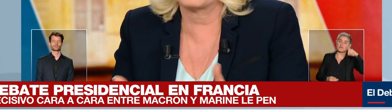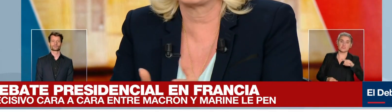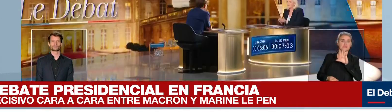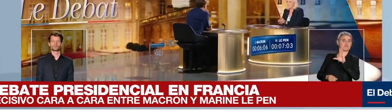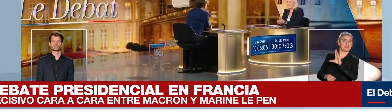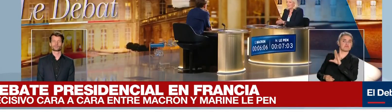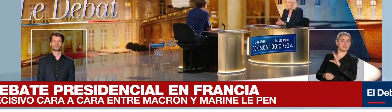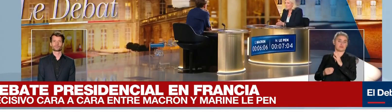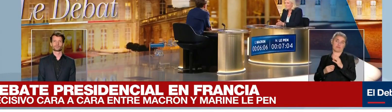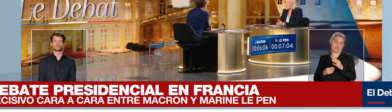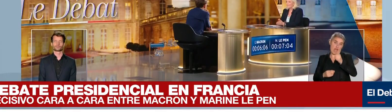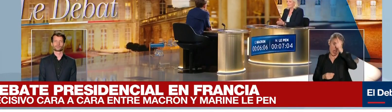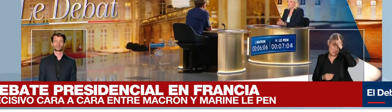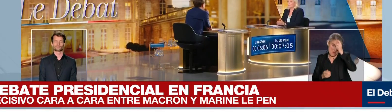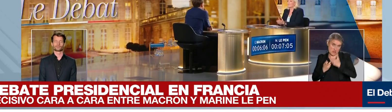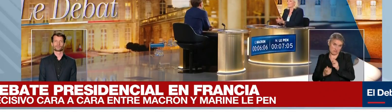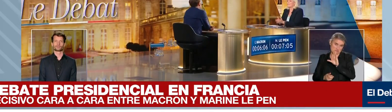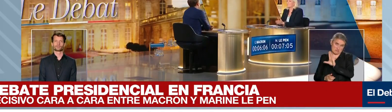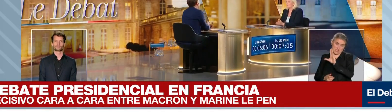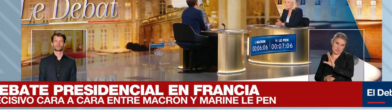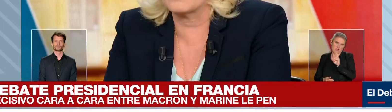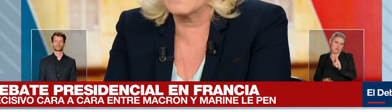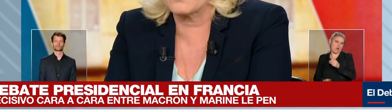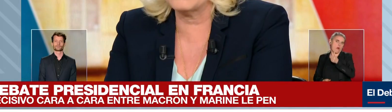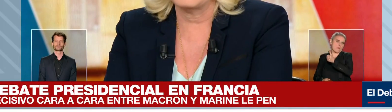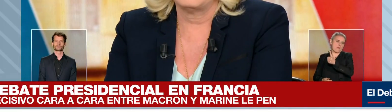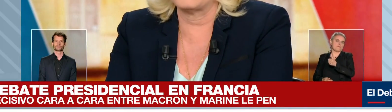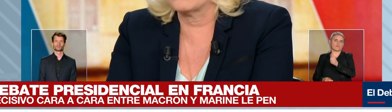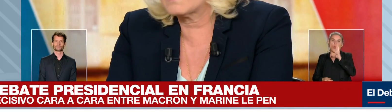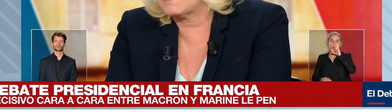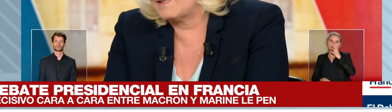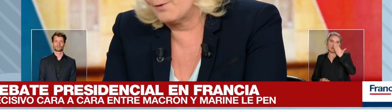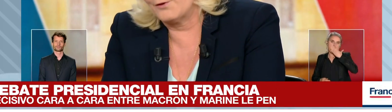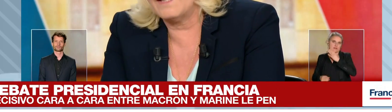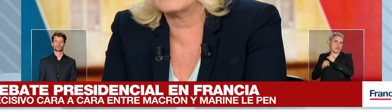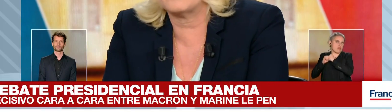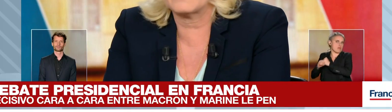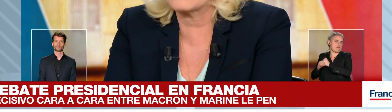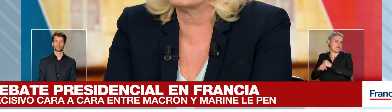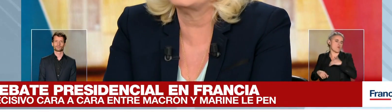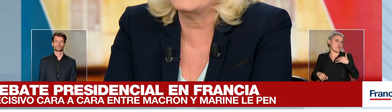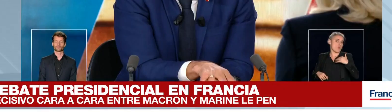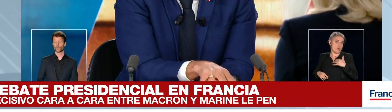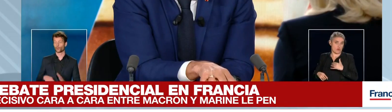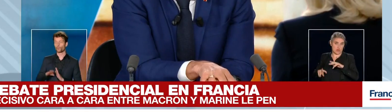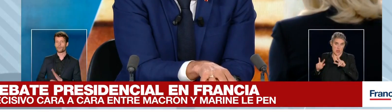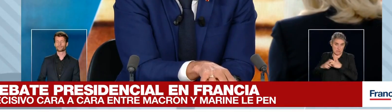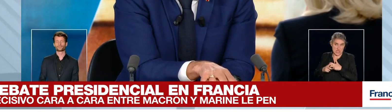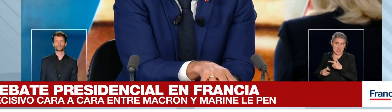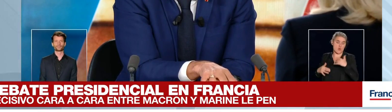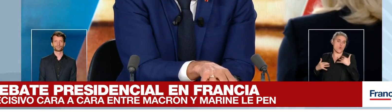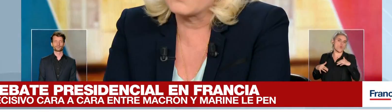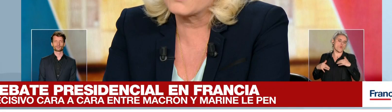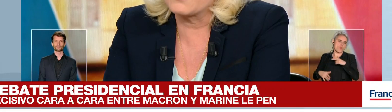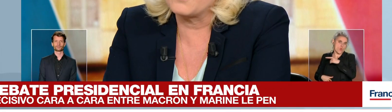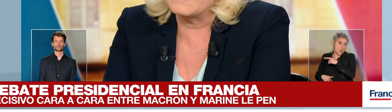errores ideológicos de nuestros vecinos, especialmente de los alemanes, que son muy dependientes del gas ruso y, por lo tanto, muy dependientes